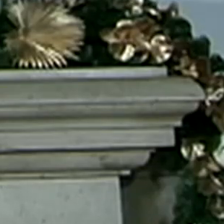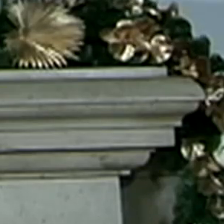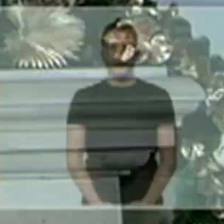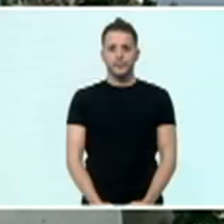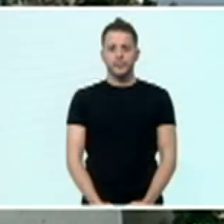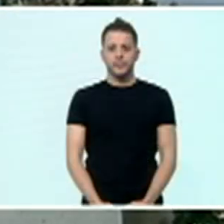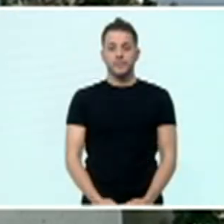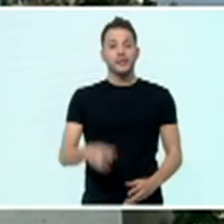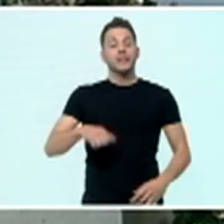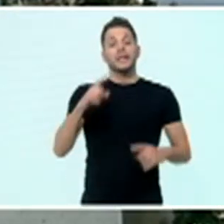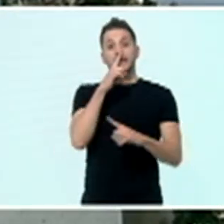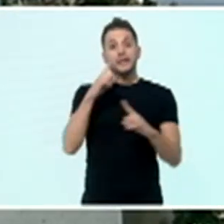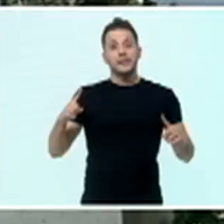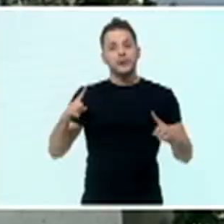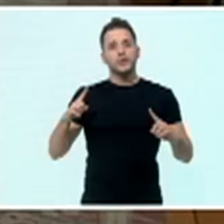Quiero empezar este año